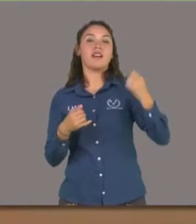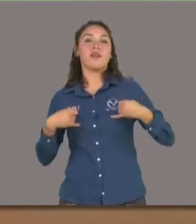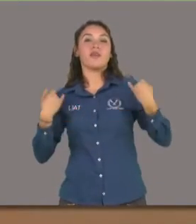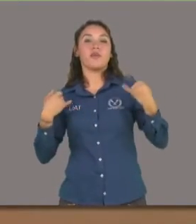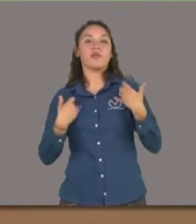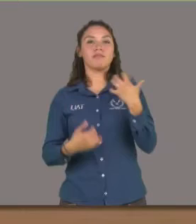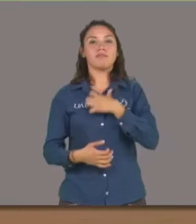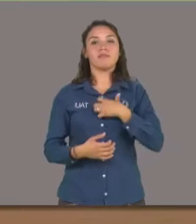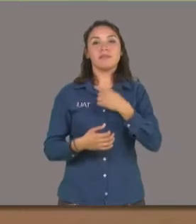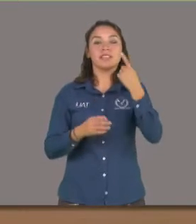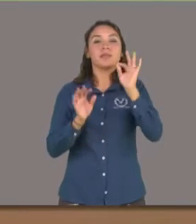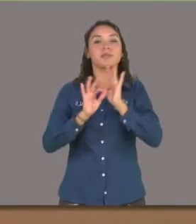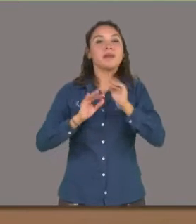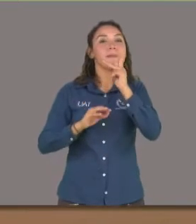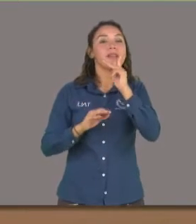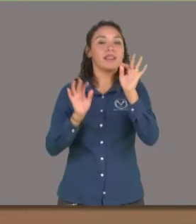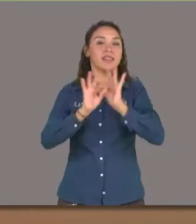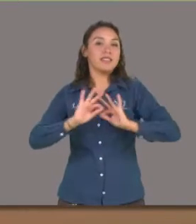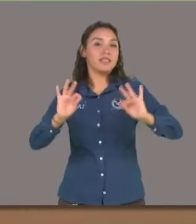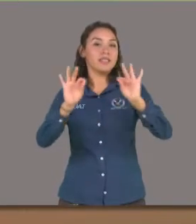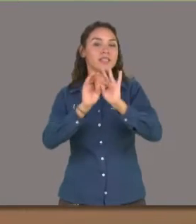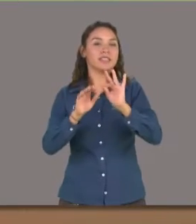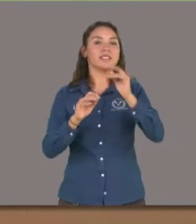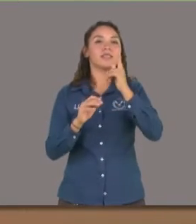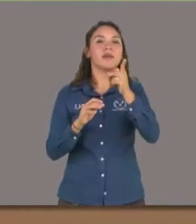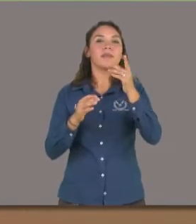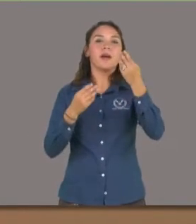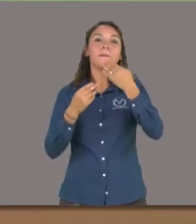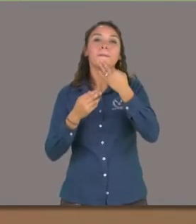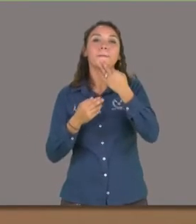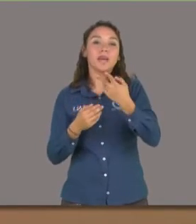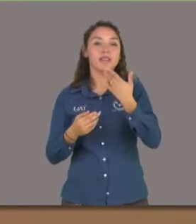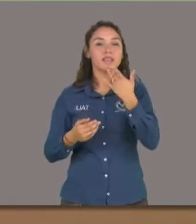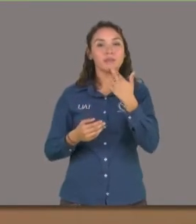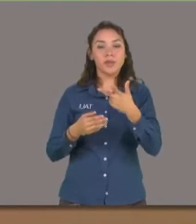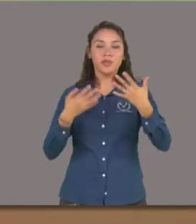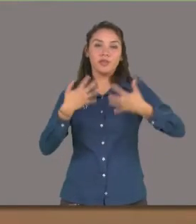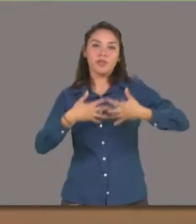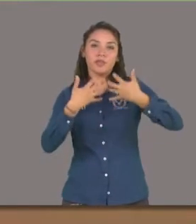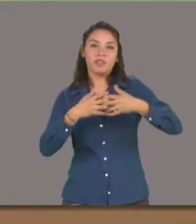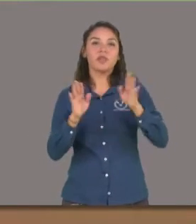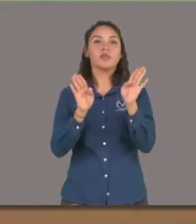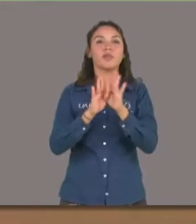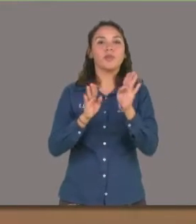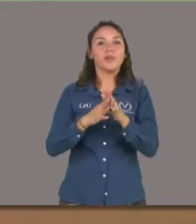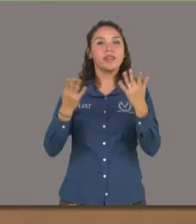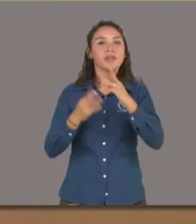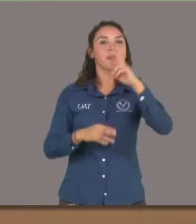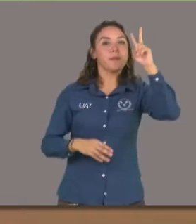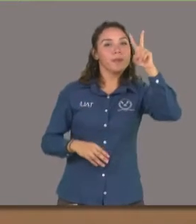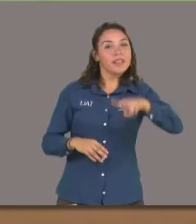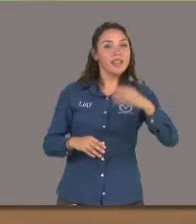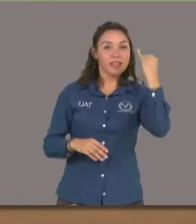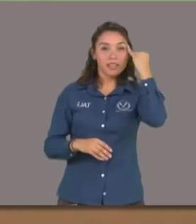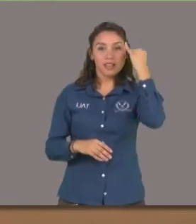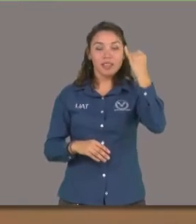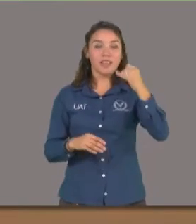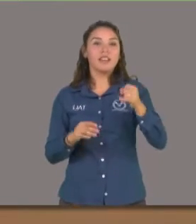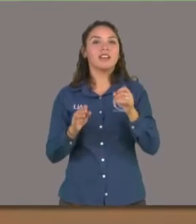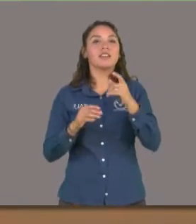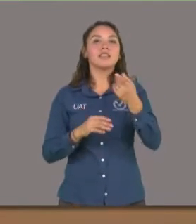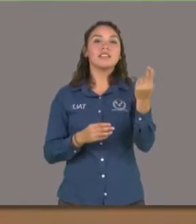conocimientos, sino se trata de inyectar una chispa en el joven para que entienda la